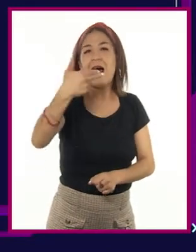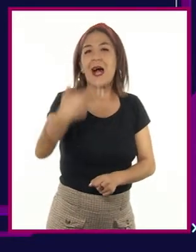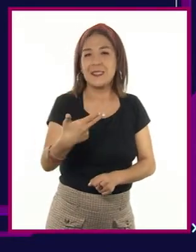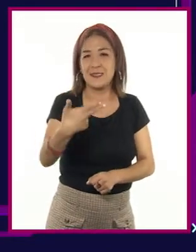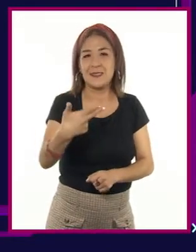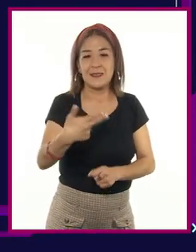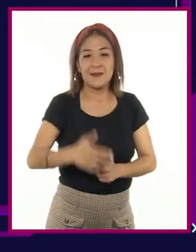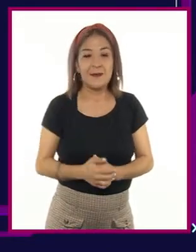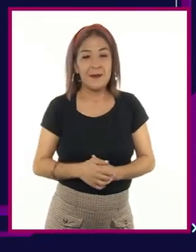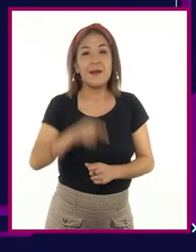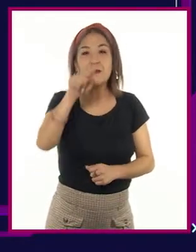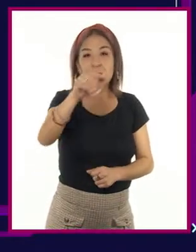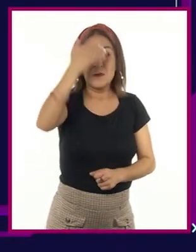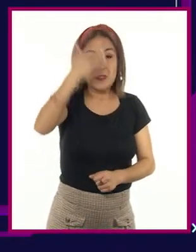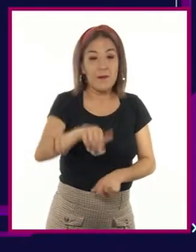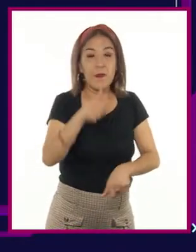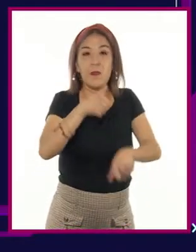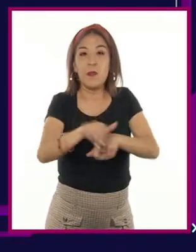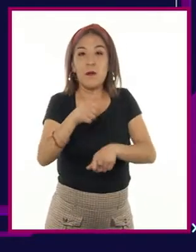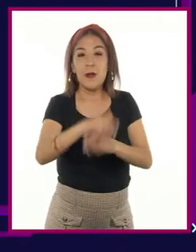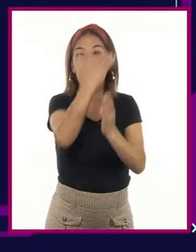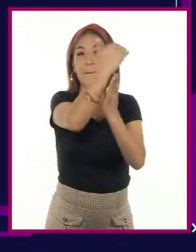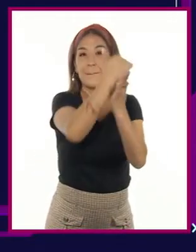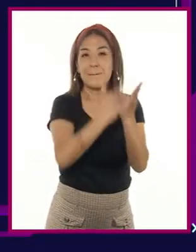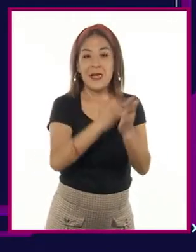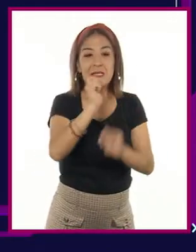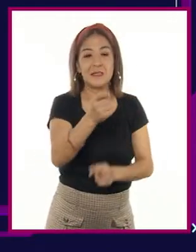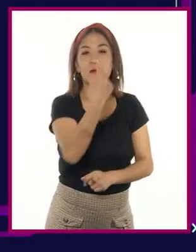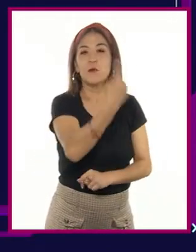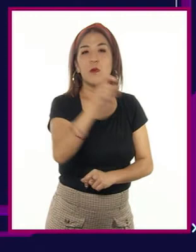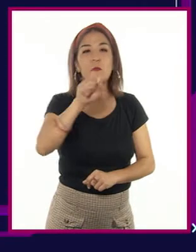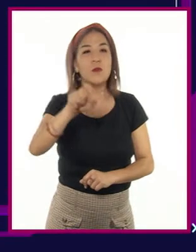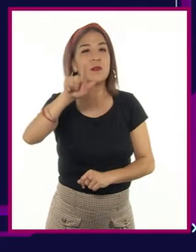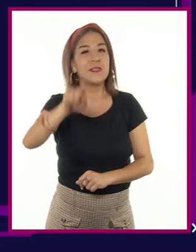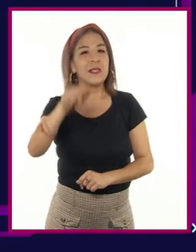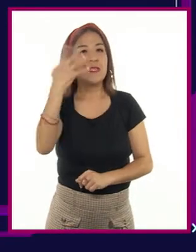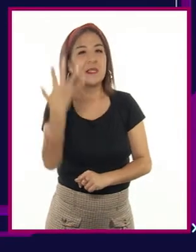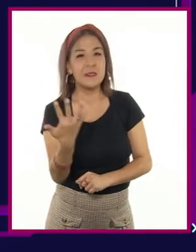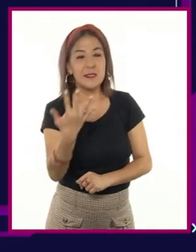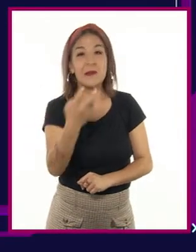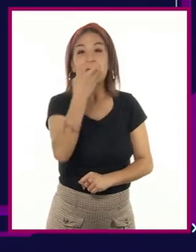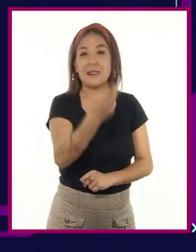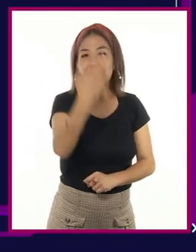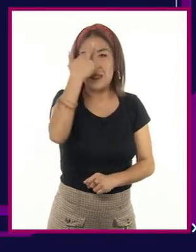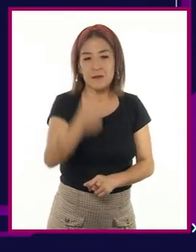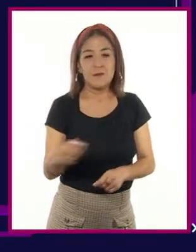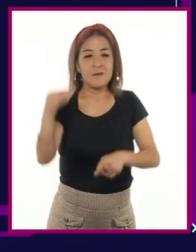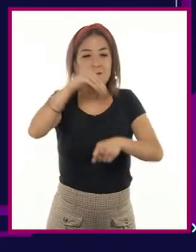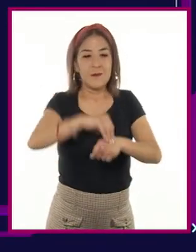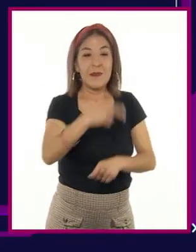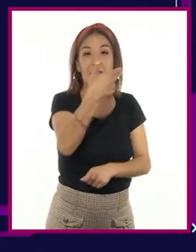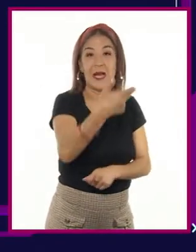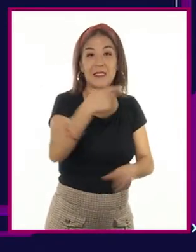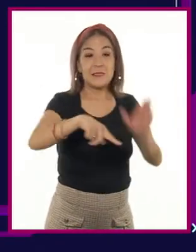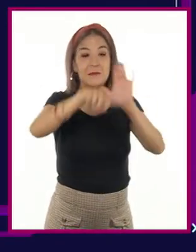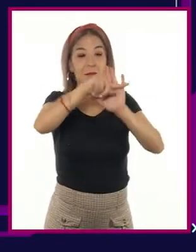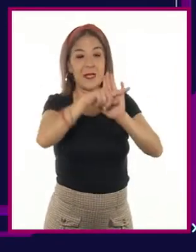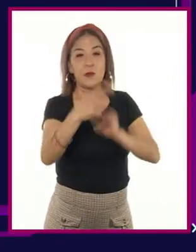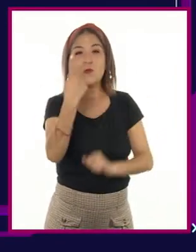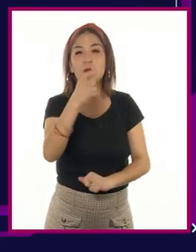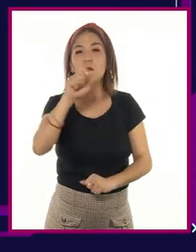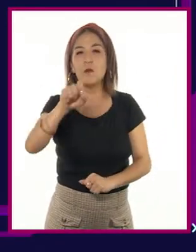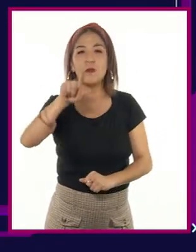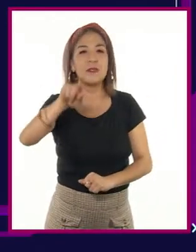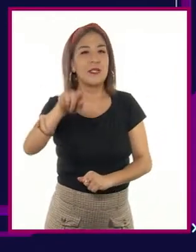se sabe que al número le disminuye 1.75 por lo que se expresa como h menos